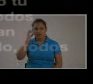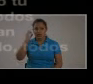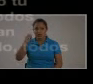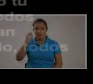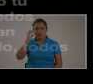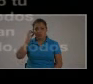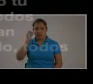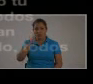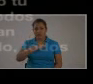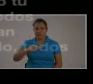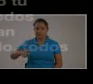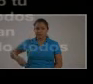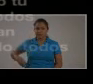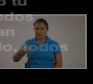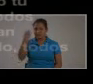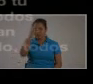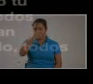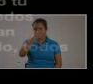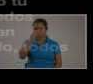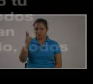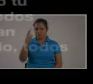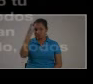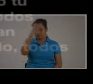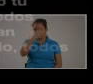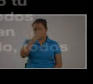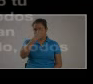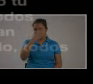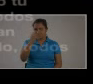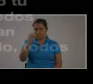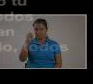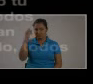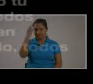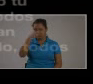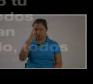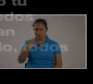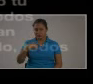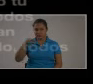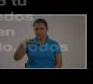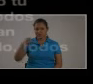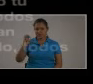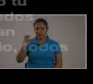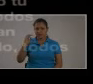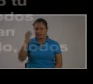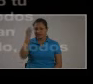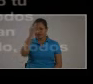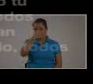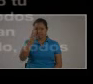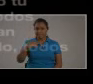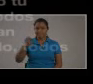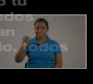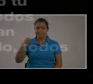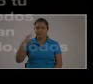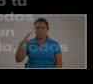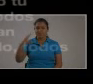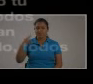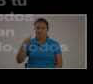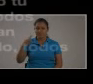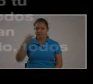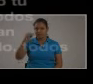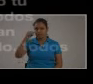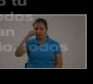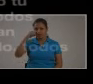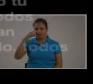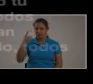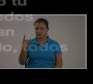príncipe de Ros, o jefe soberano en la tierra de Mesec y Tubal, y te haré